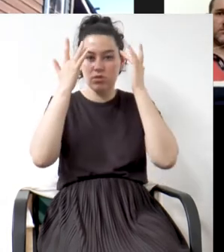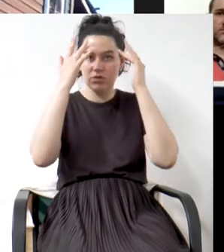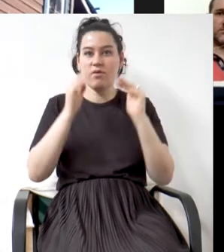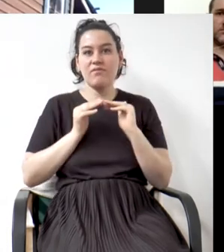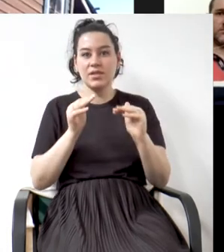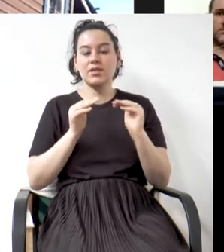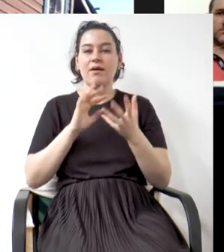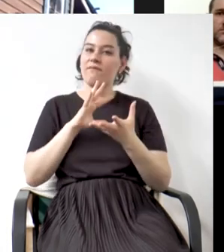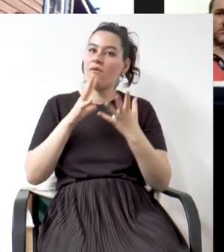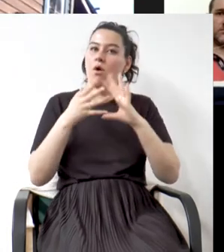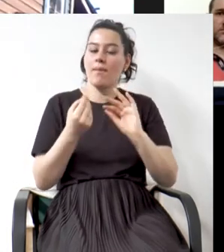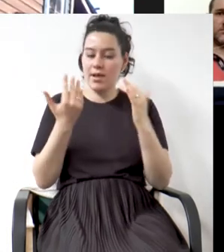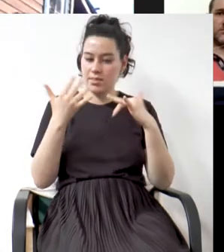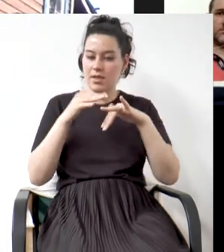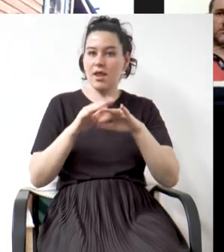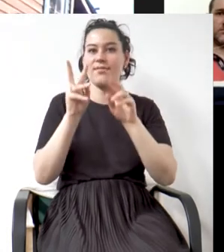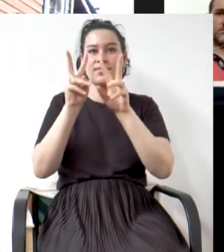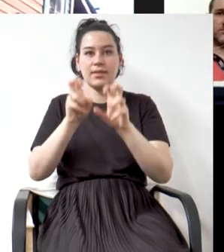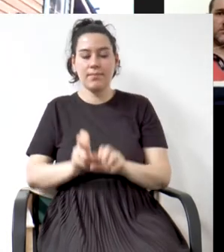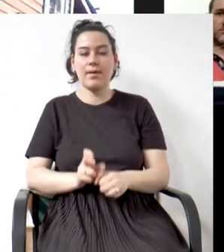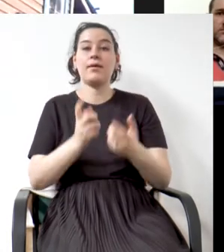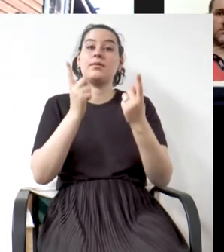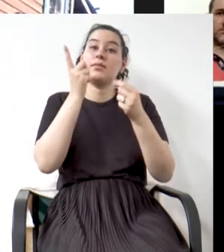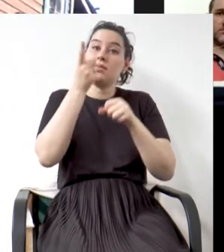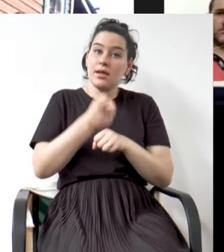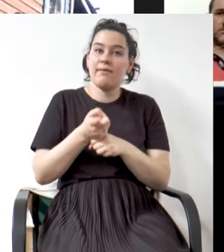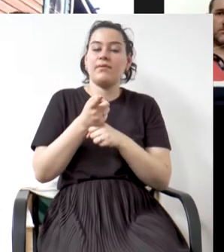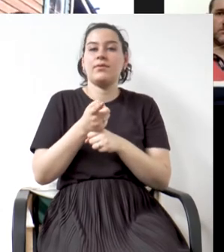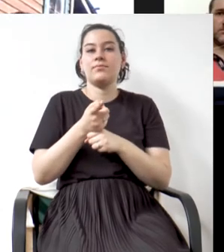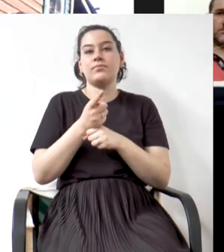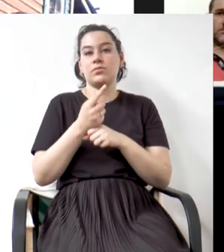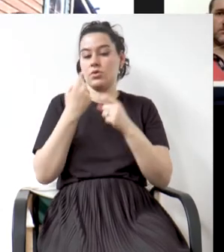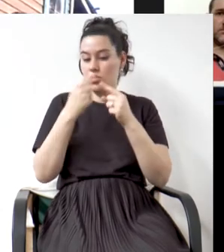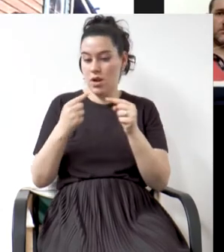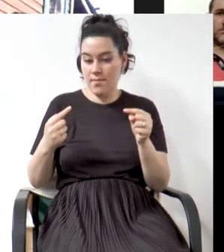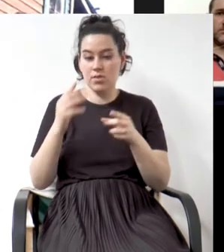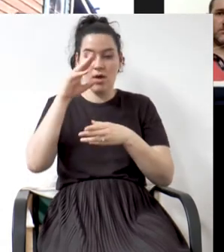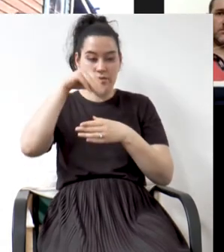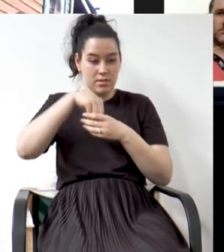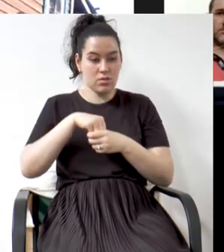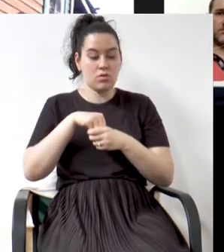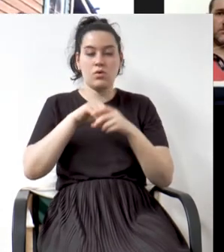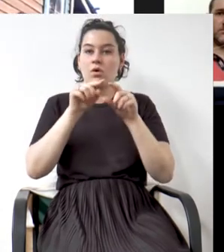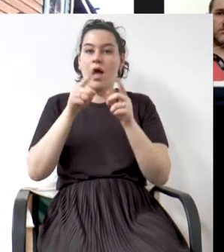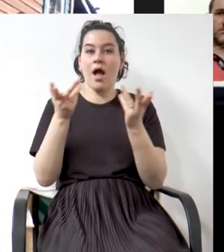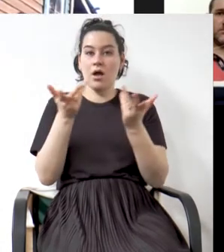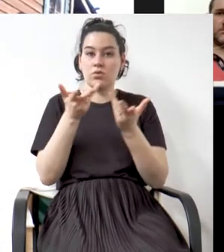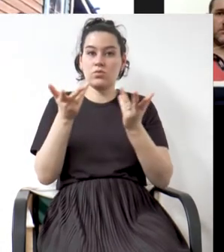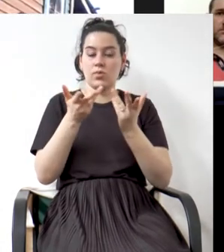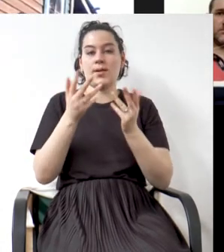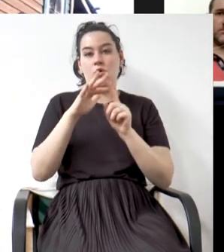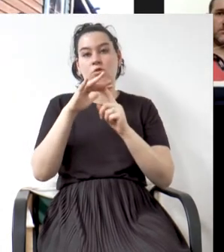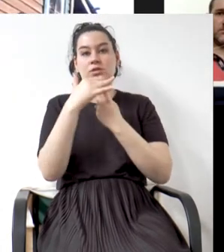más equilibrada posible, en consideración de todos estos elementos que constituyen el actual contexto